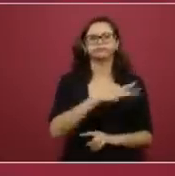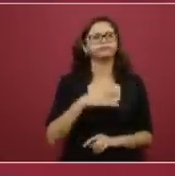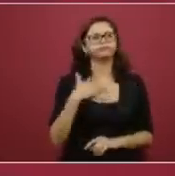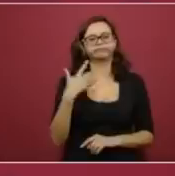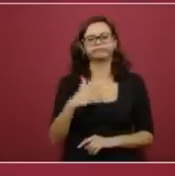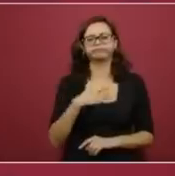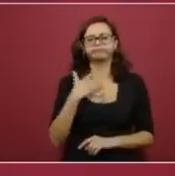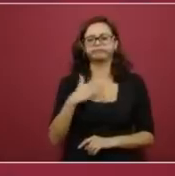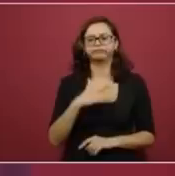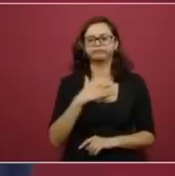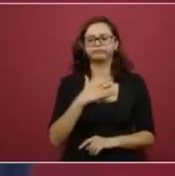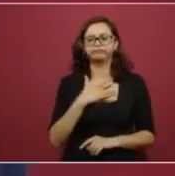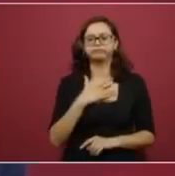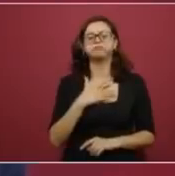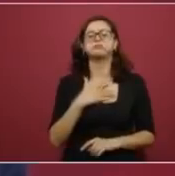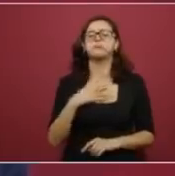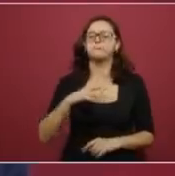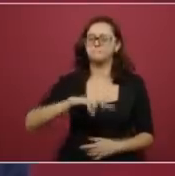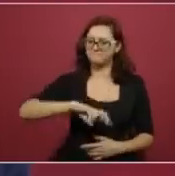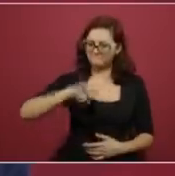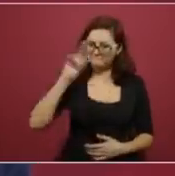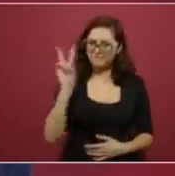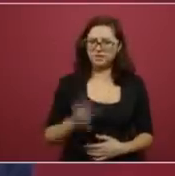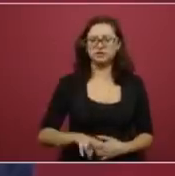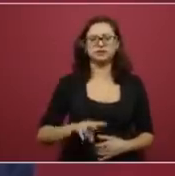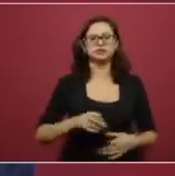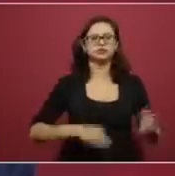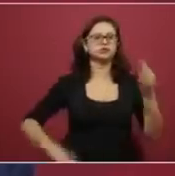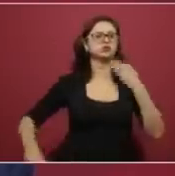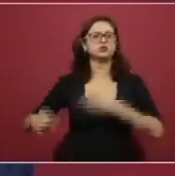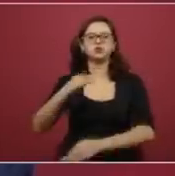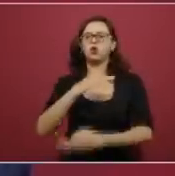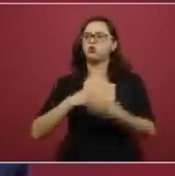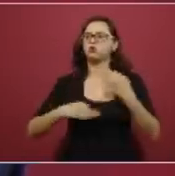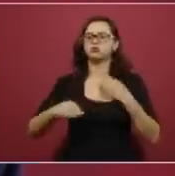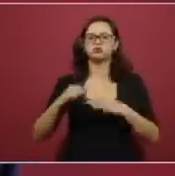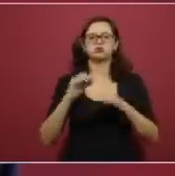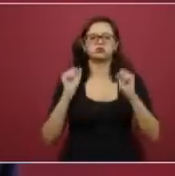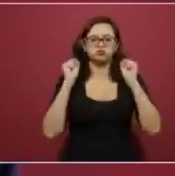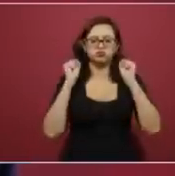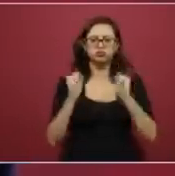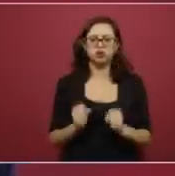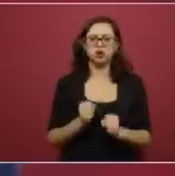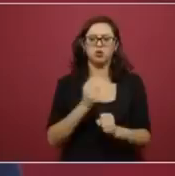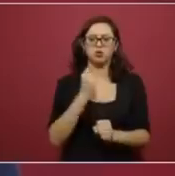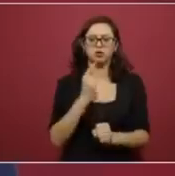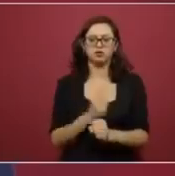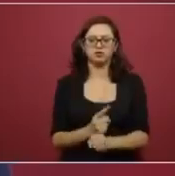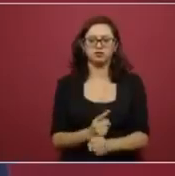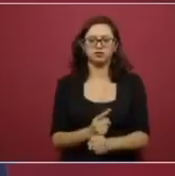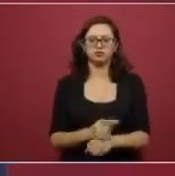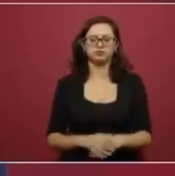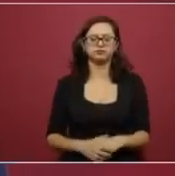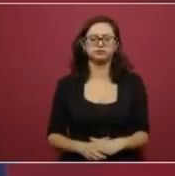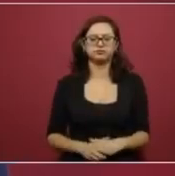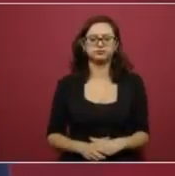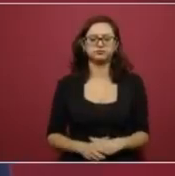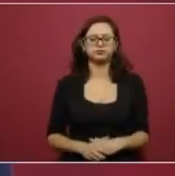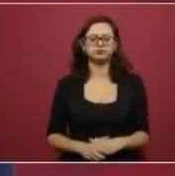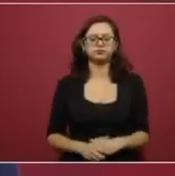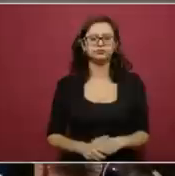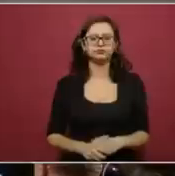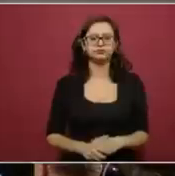podamos garantizar la seguridad pública en conferencia de prensa este 11 de abril el mandatario estuvo